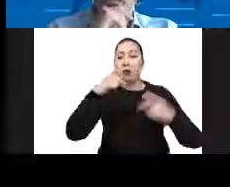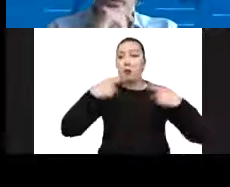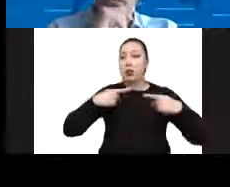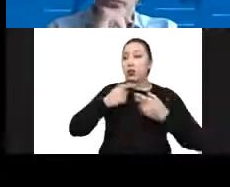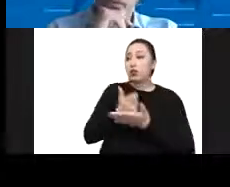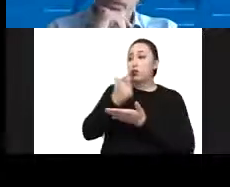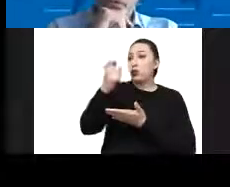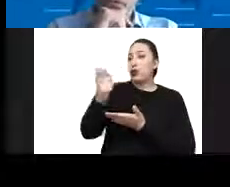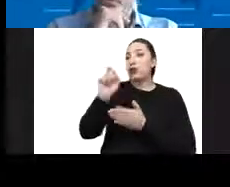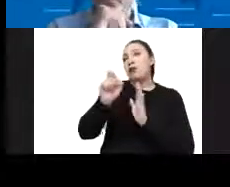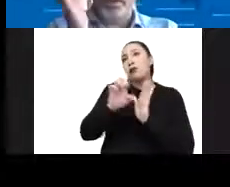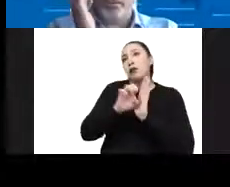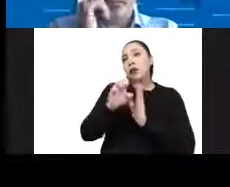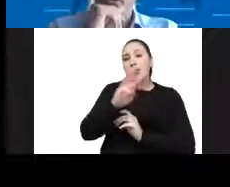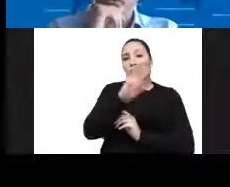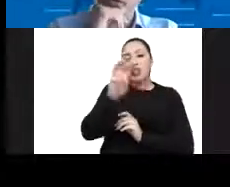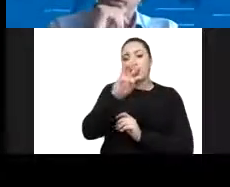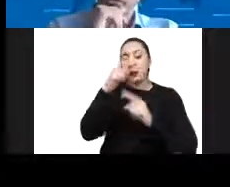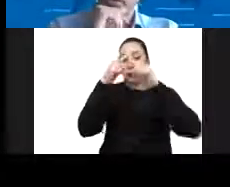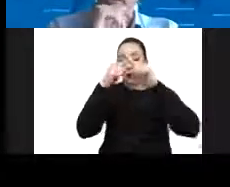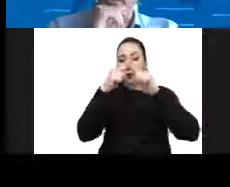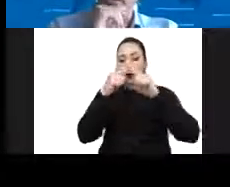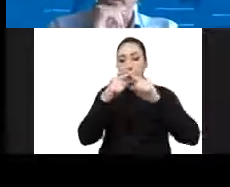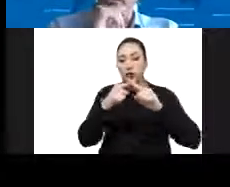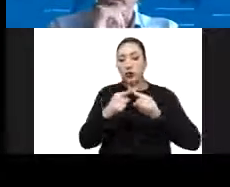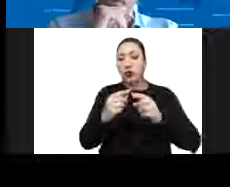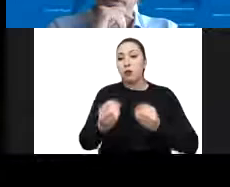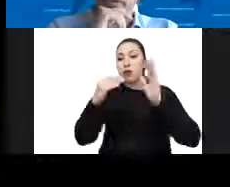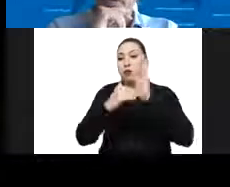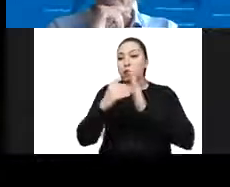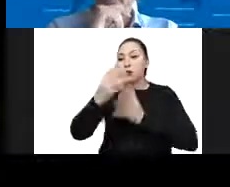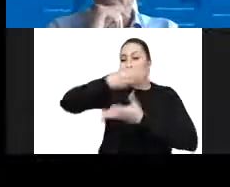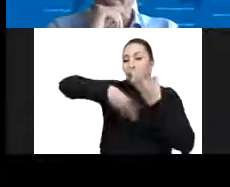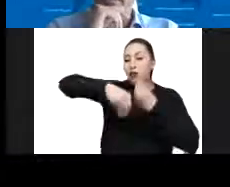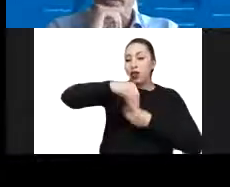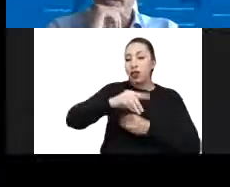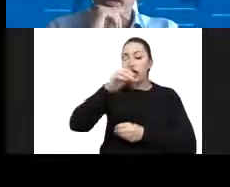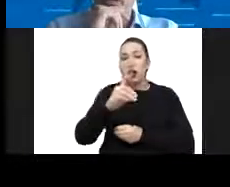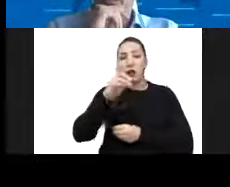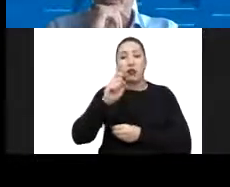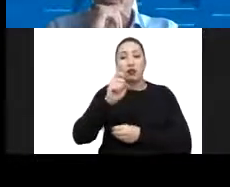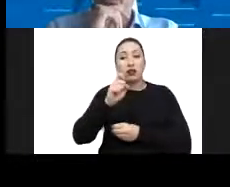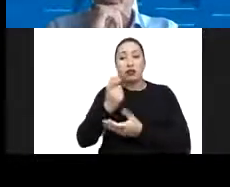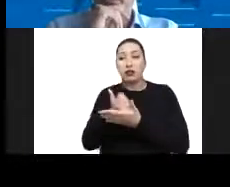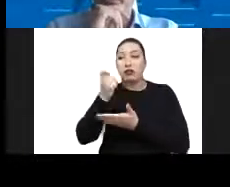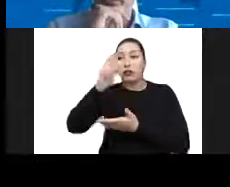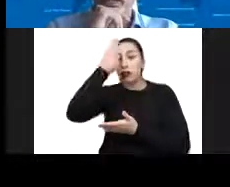300 pesos, si lo multiplicamos por no sé cuántos millones que reciben el subsidio, es una cantidad enorme de